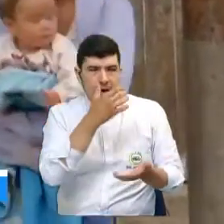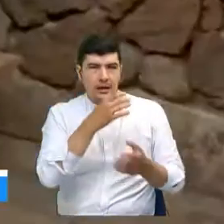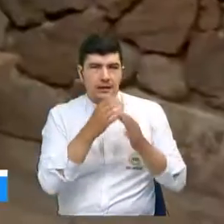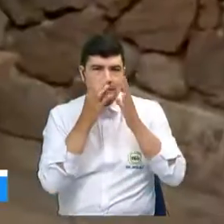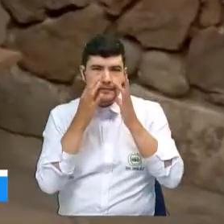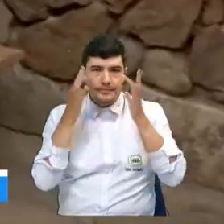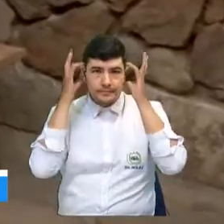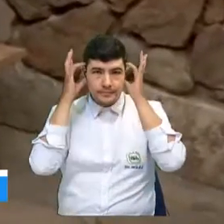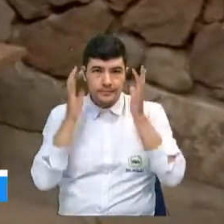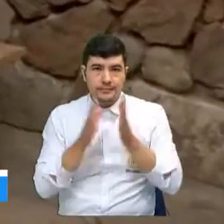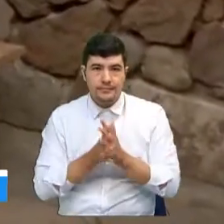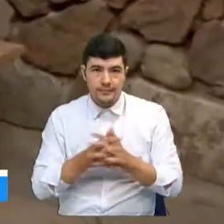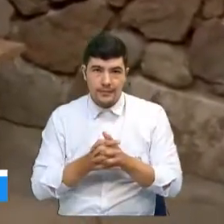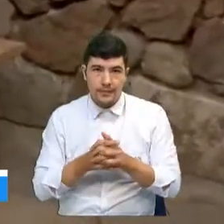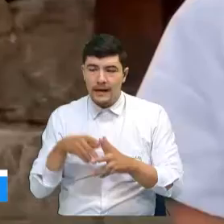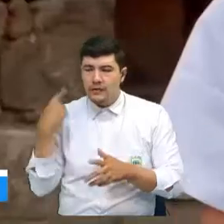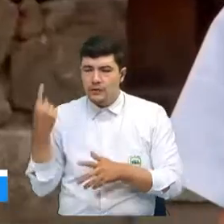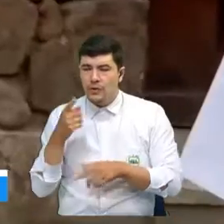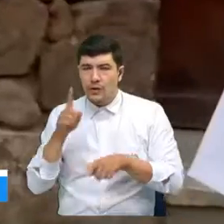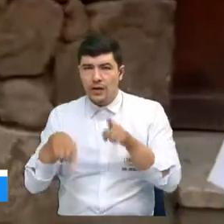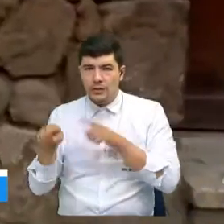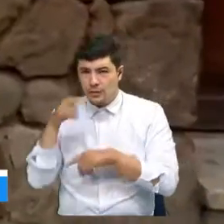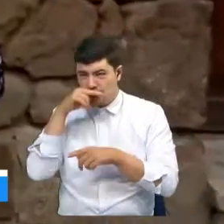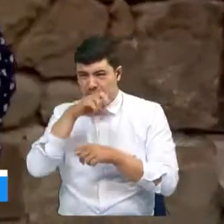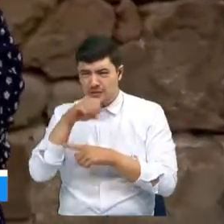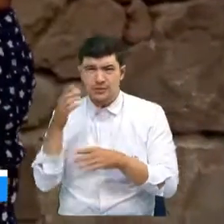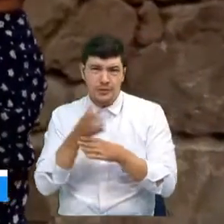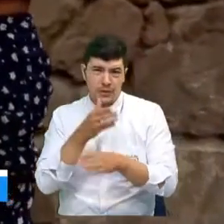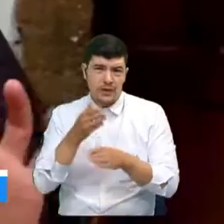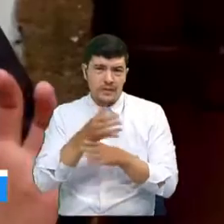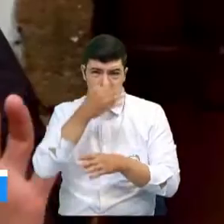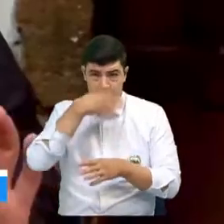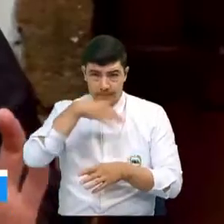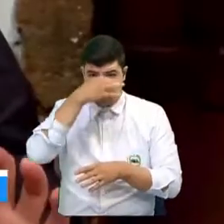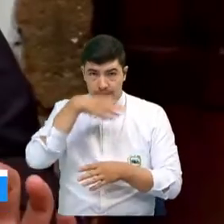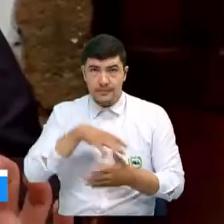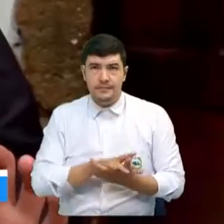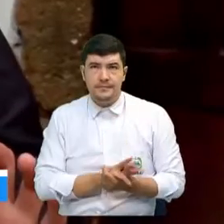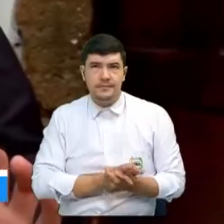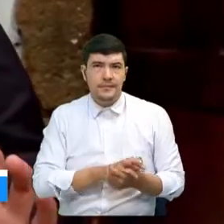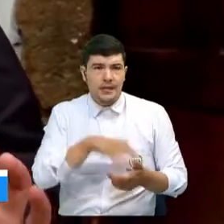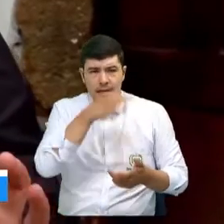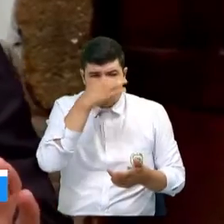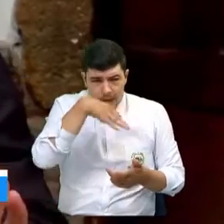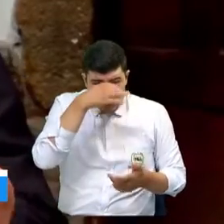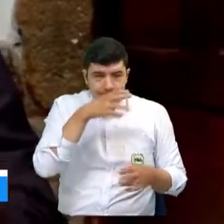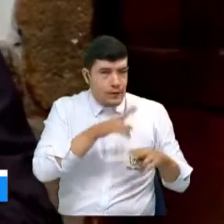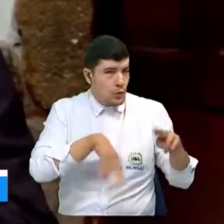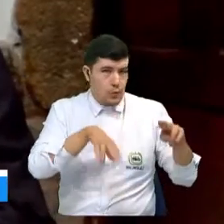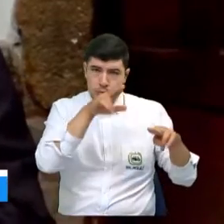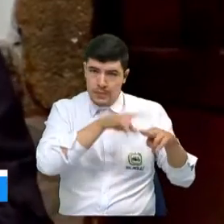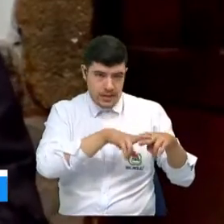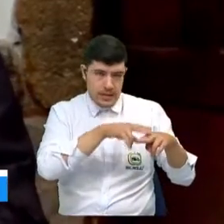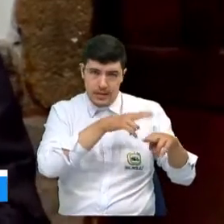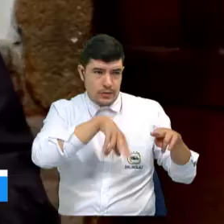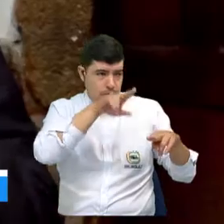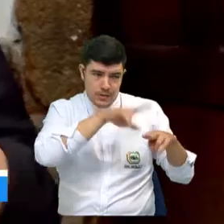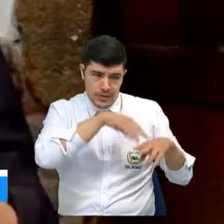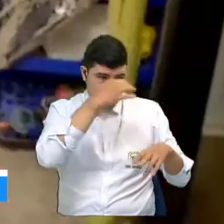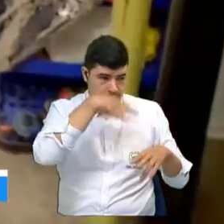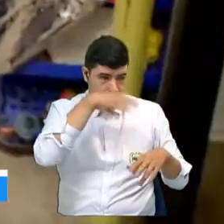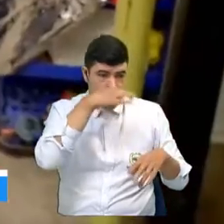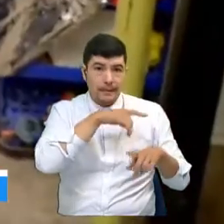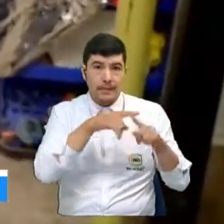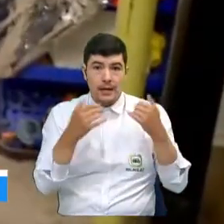reporte alguno, solo que están llegando niños con afectaciones respiratorias. Las virosis normales, pero esto también nos ha ayudado